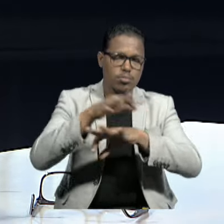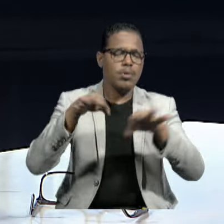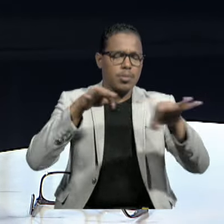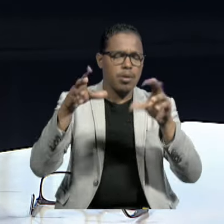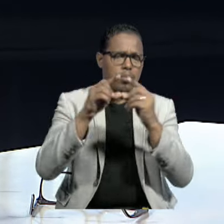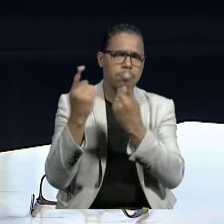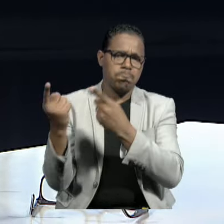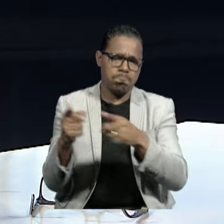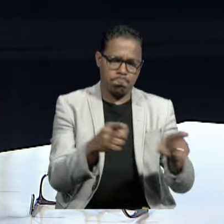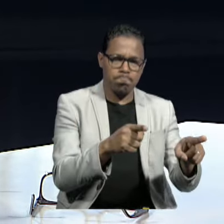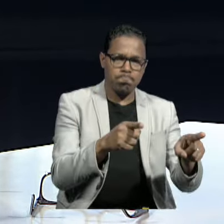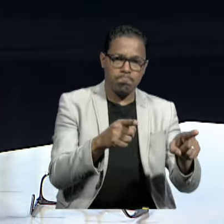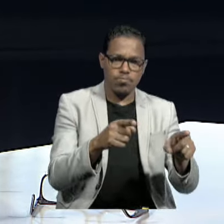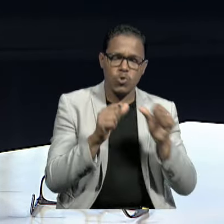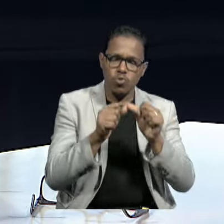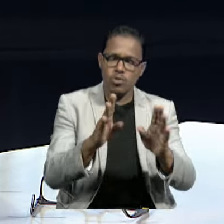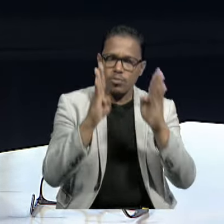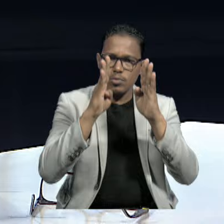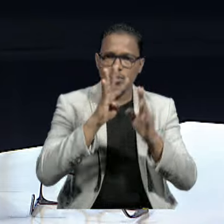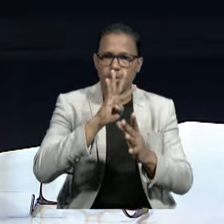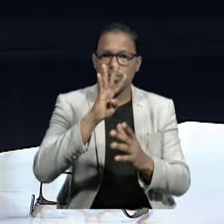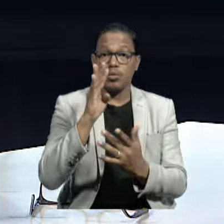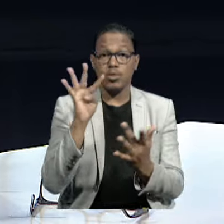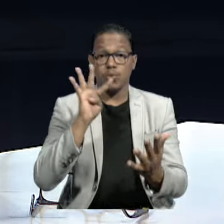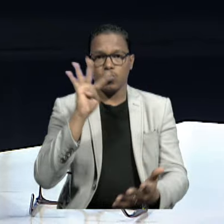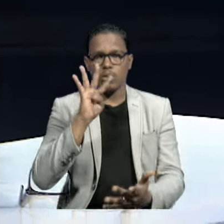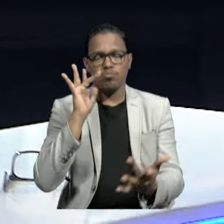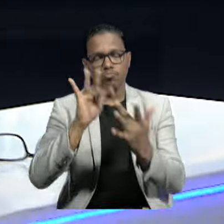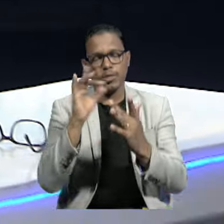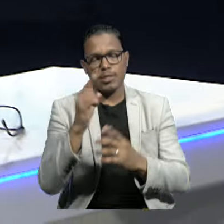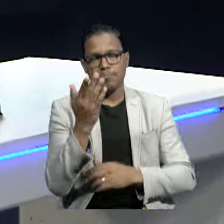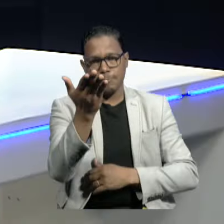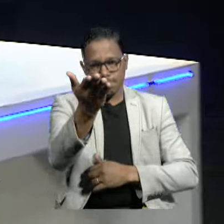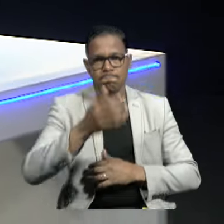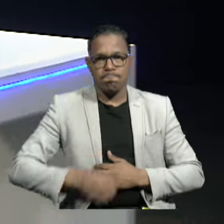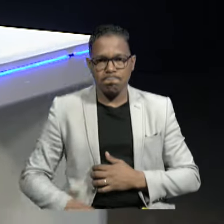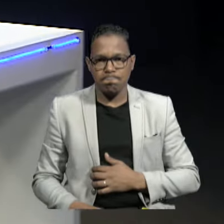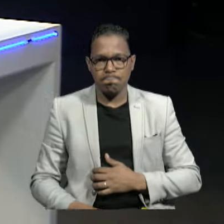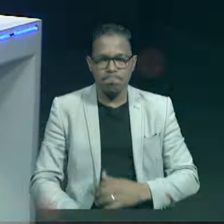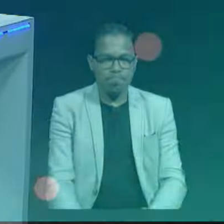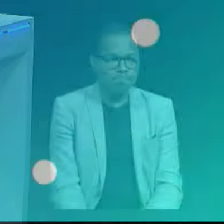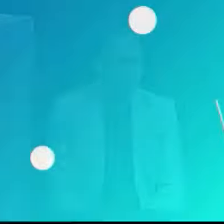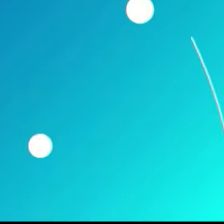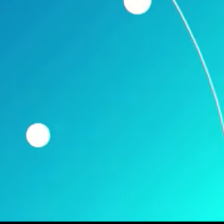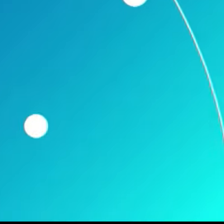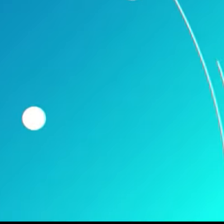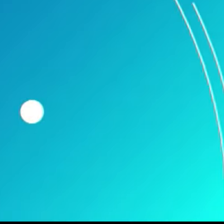noche. Mantenga la sintonía, el 4, hoy y siempre, conecta.